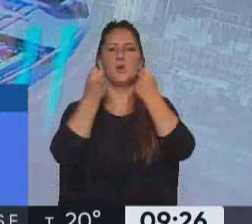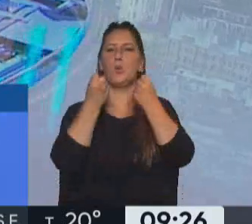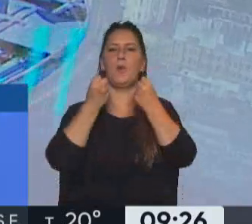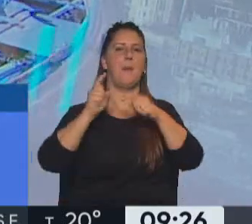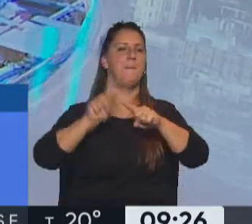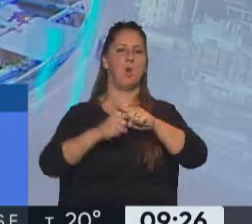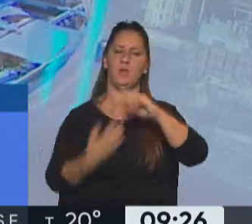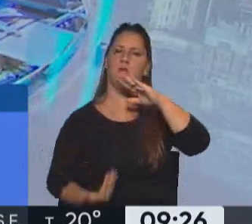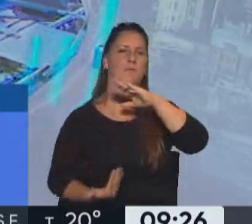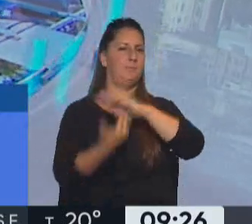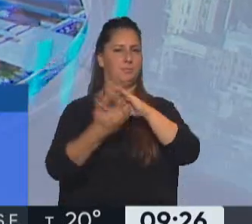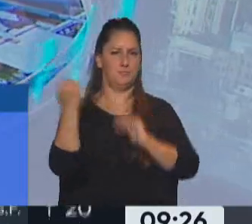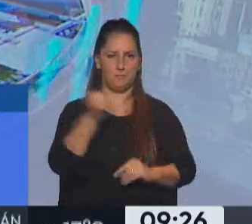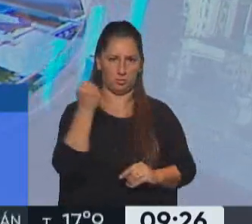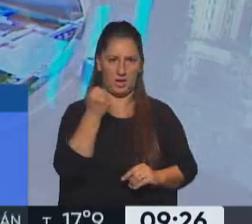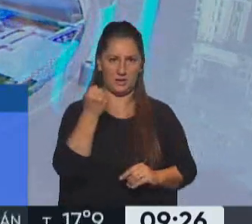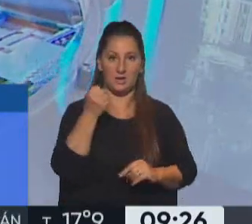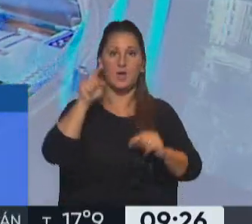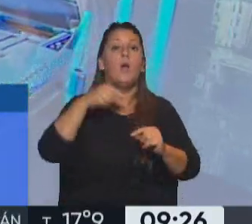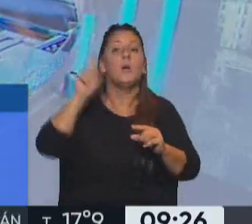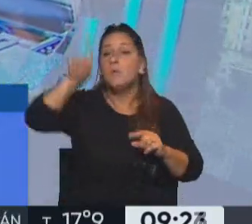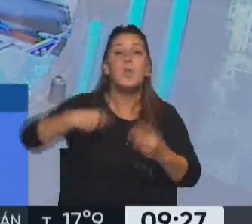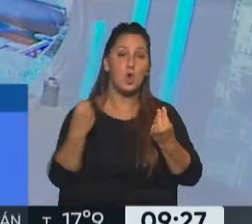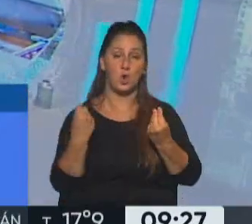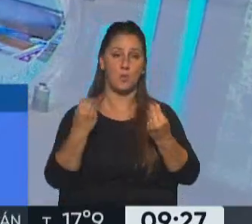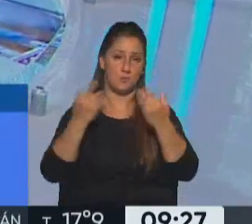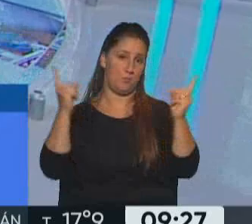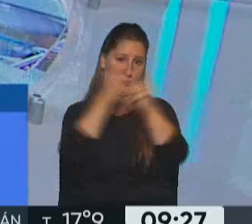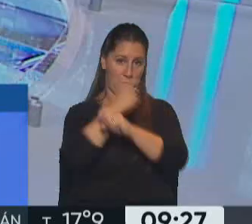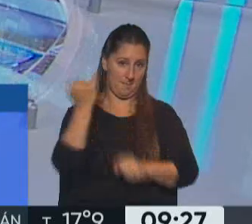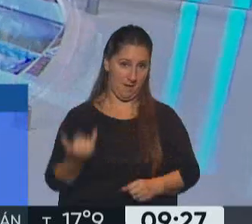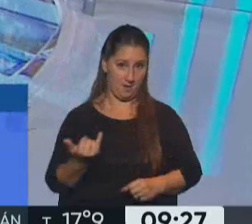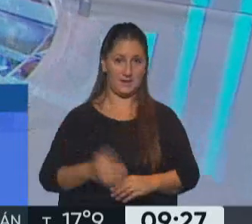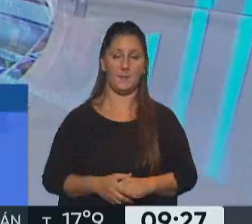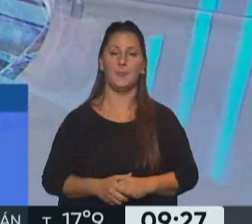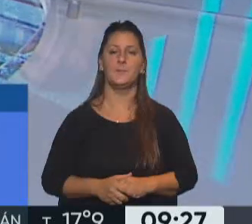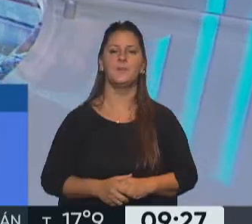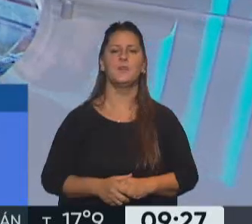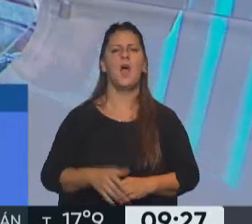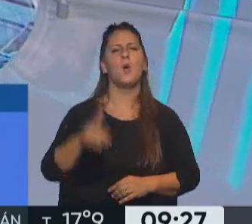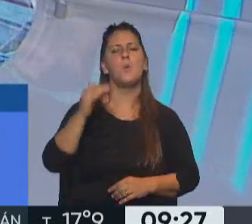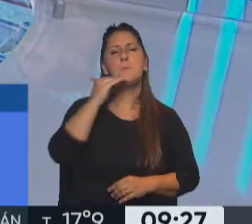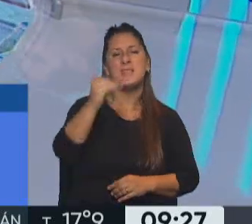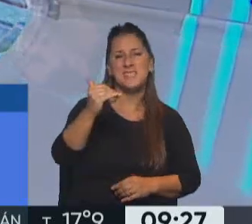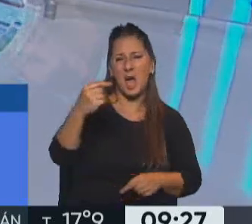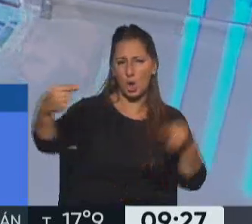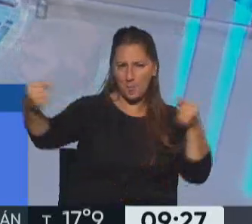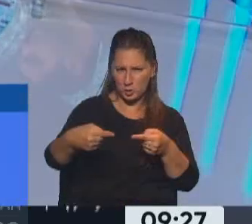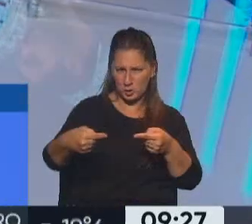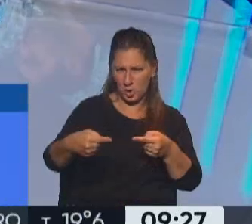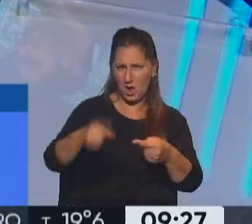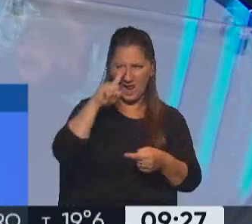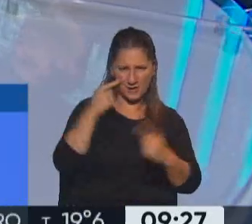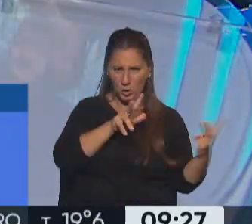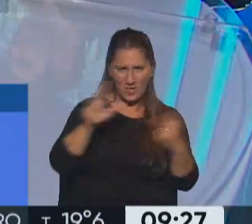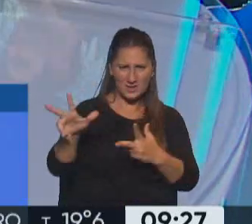centro, de repolitizar, y se repolitiza a partir del conflicto. ¿Interpretás que va a haber un mensaje a la oposición también? Puede ser, a ver, me parece que la